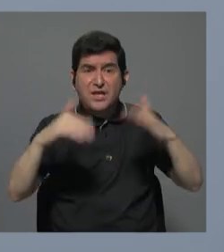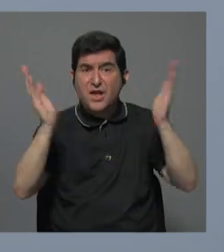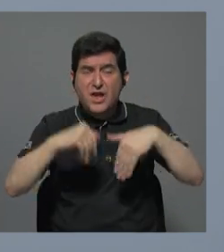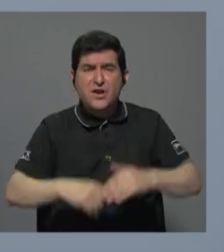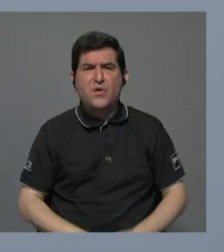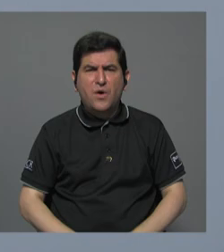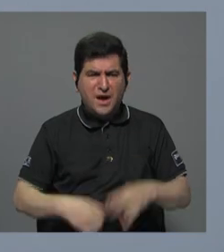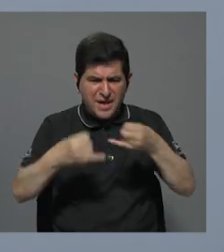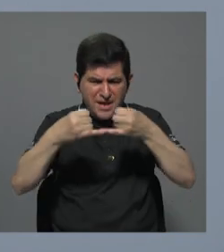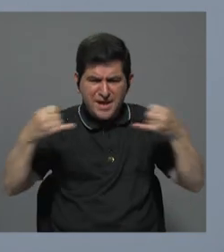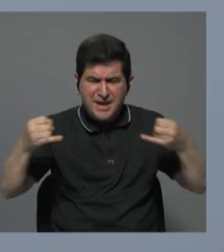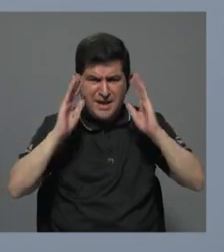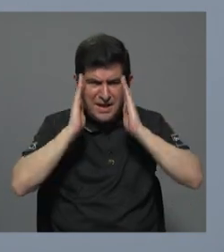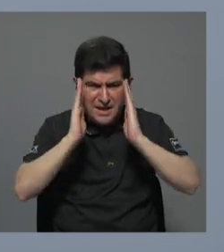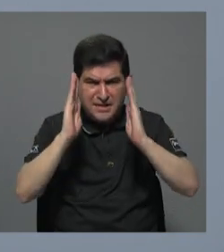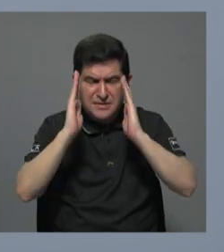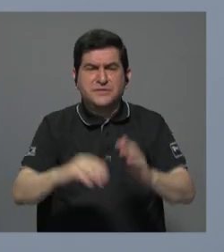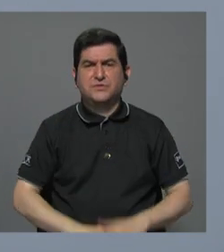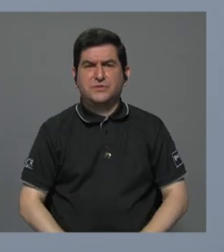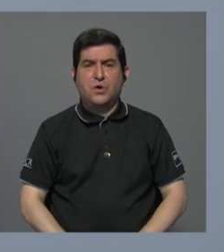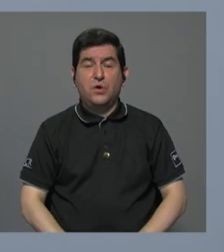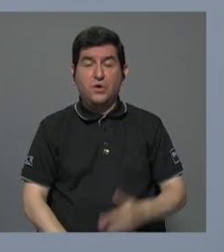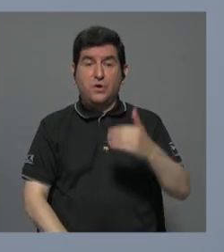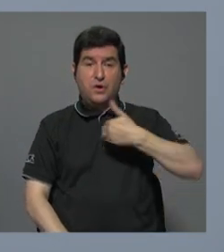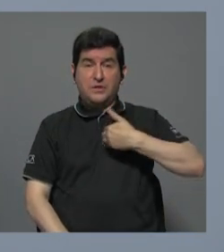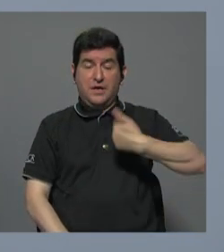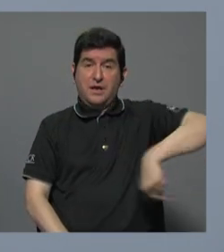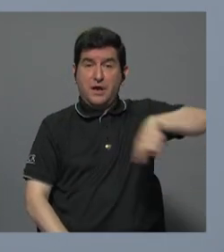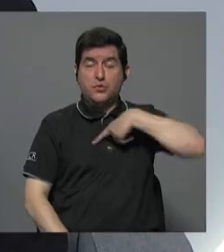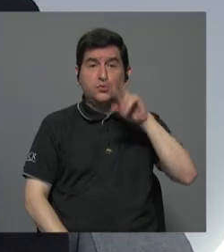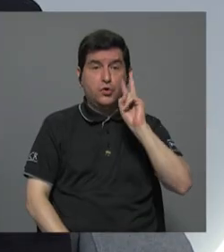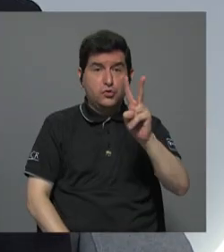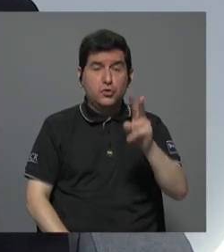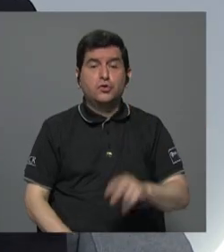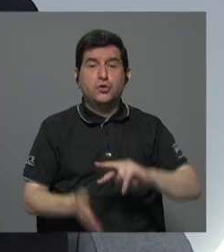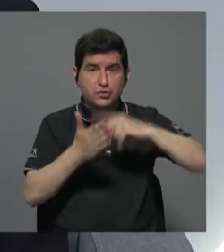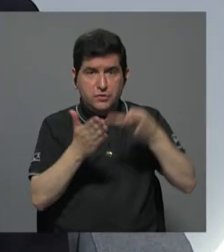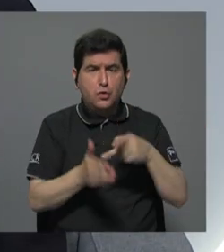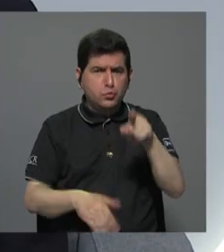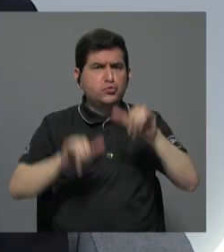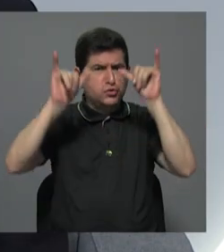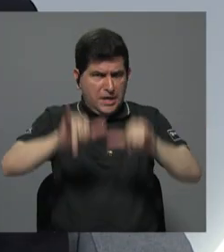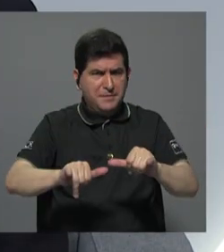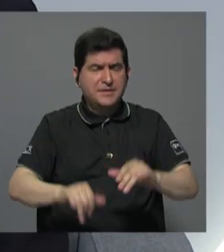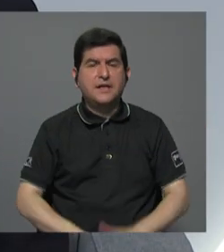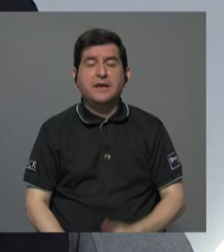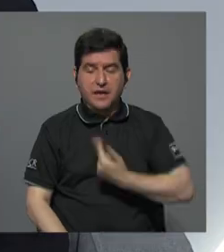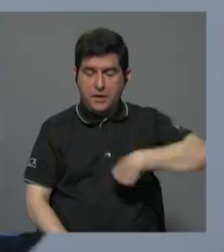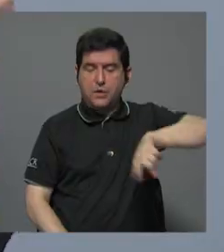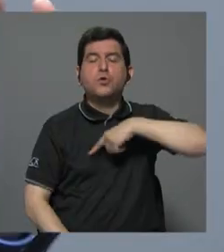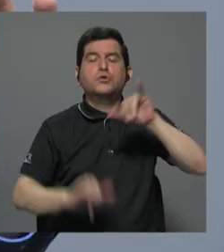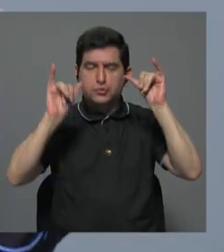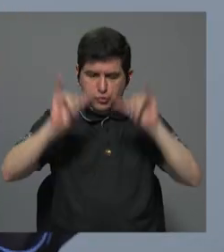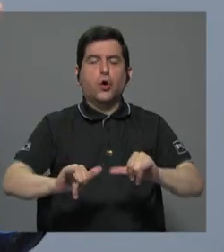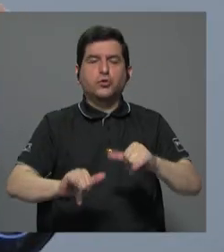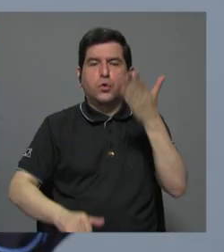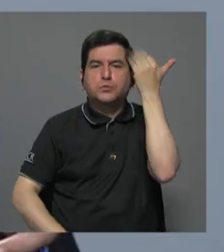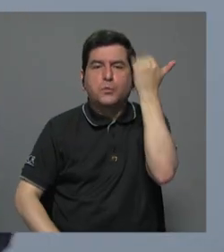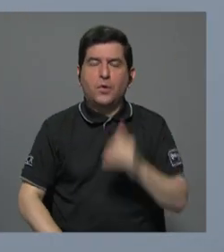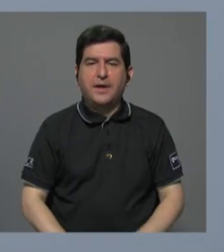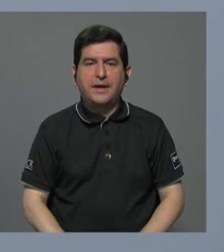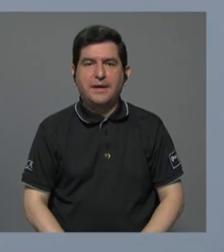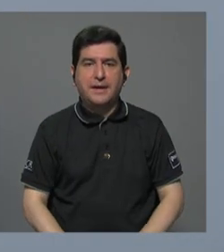trazabilidad entonces lo que estamos hablando aquí es de que tenemos que tener dos puntos nosotros tenemos que mantenerla por qué razón porque